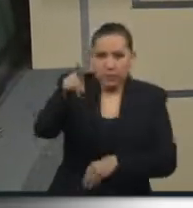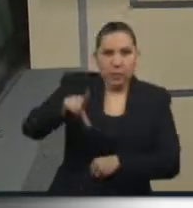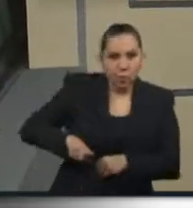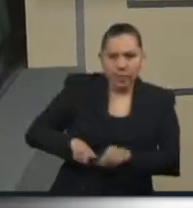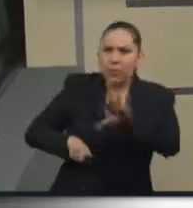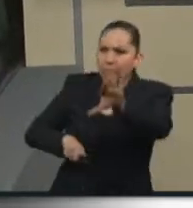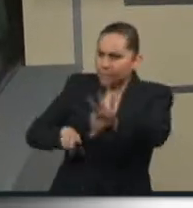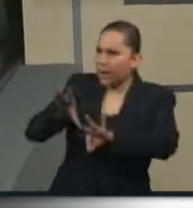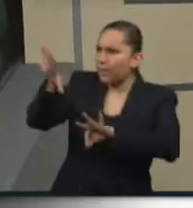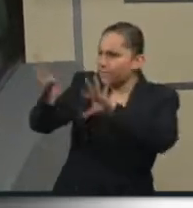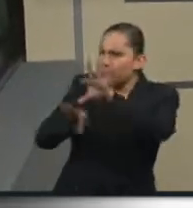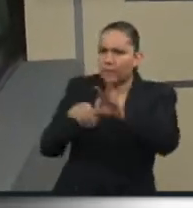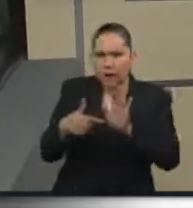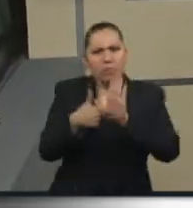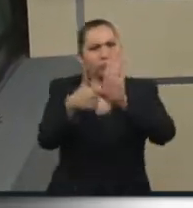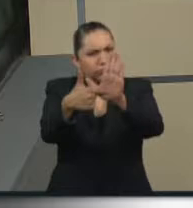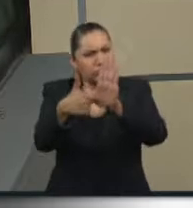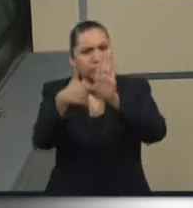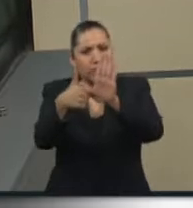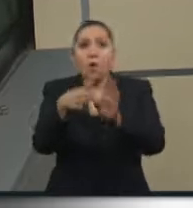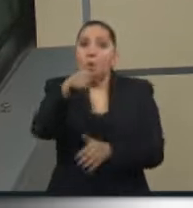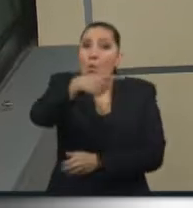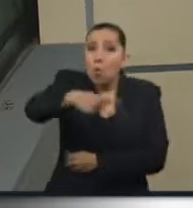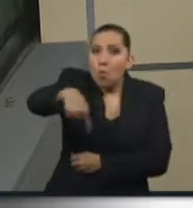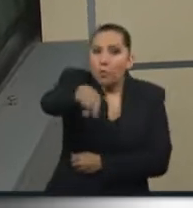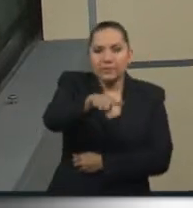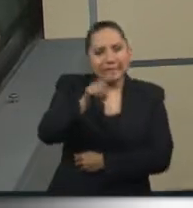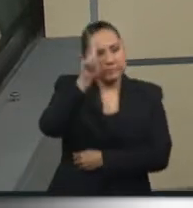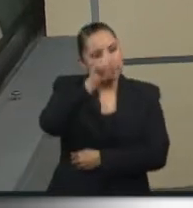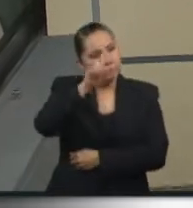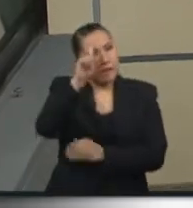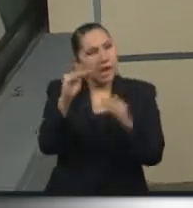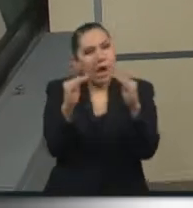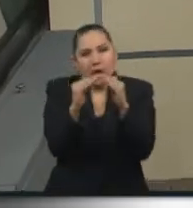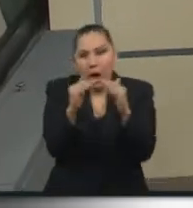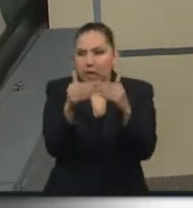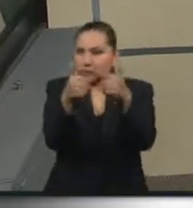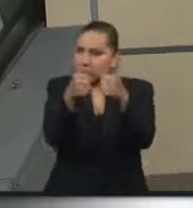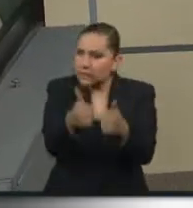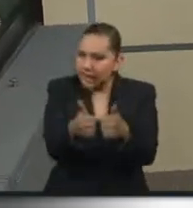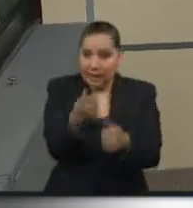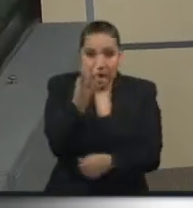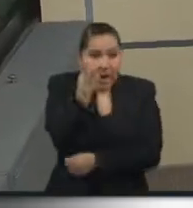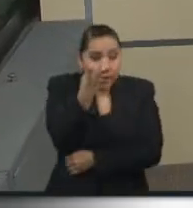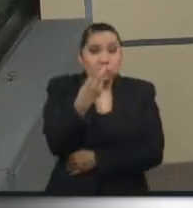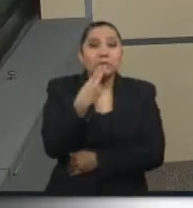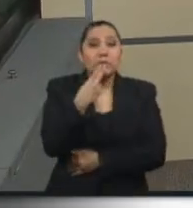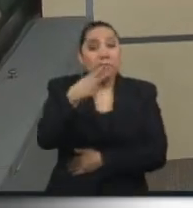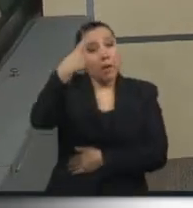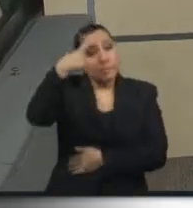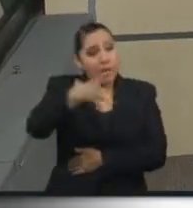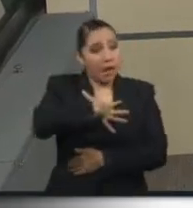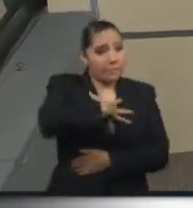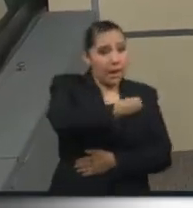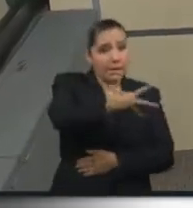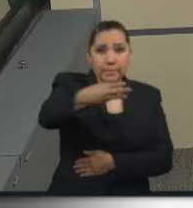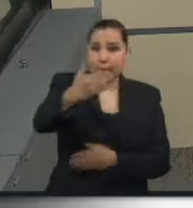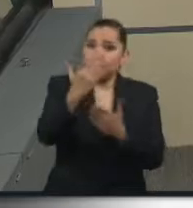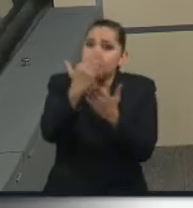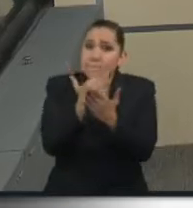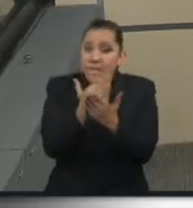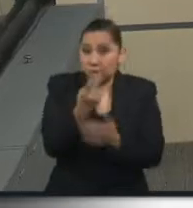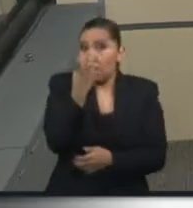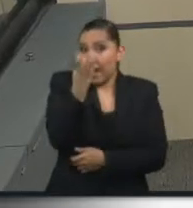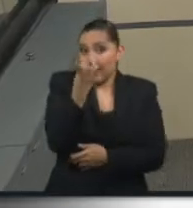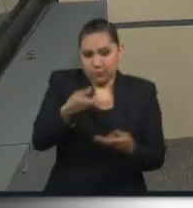quédese en casa, porque esa es la manera más importante para detener los contagios y también la manera en la que todos podemos apoyar